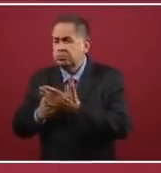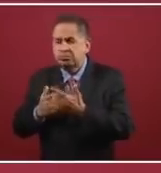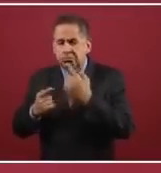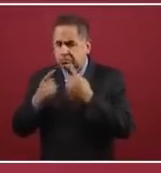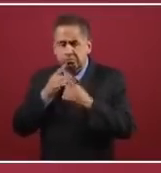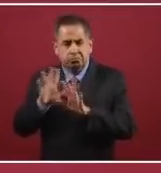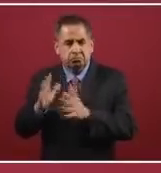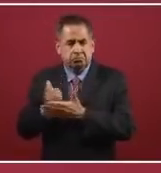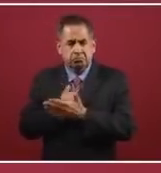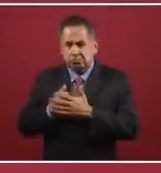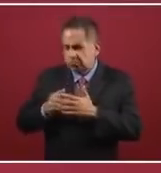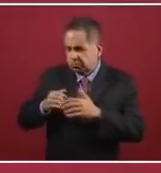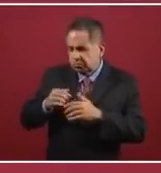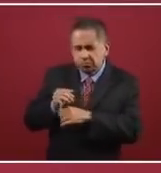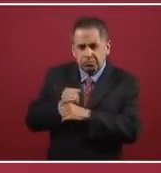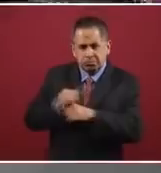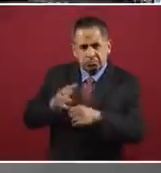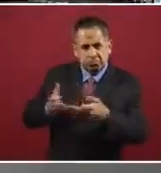el estudio